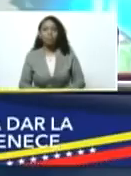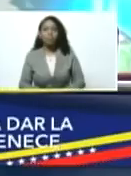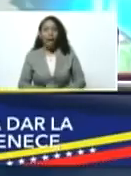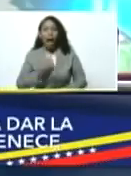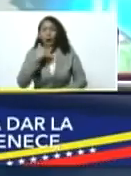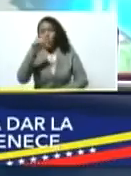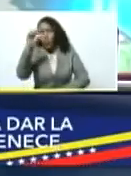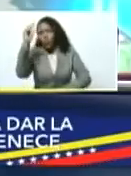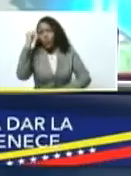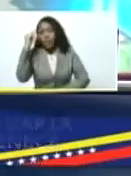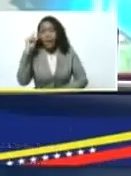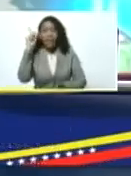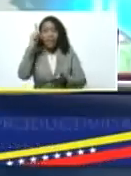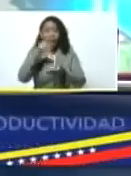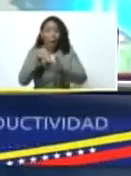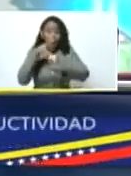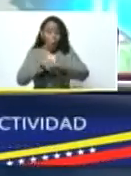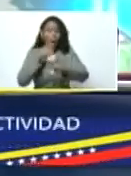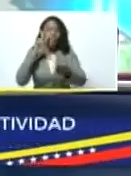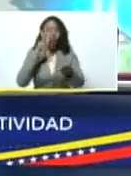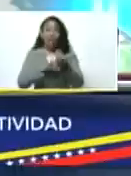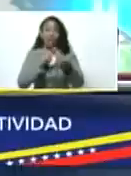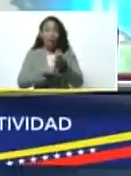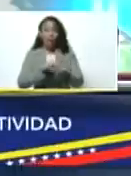Algún día llegará la hora de la verdad.